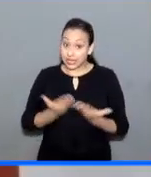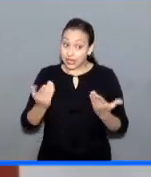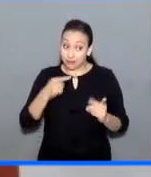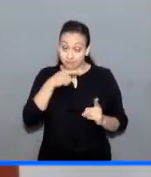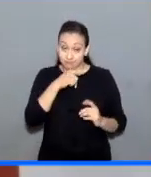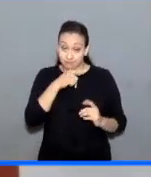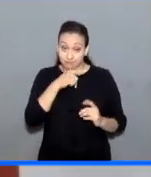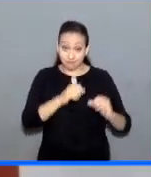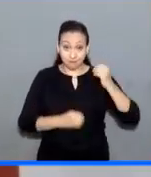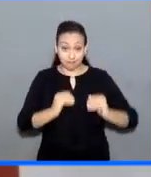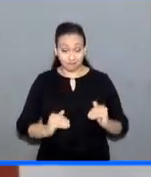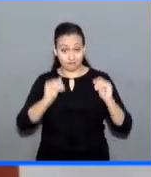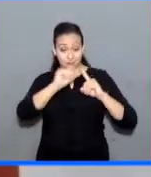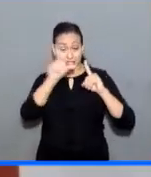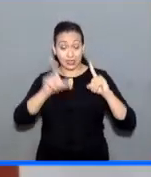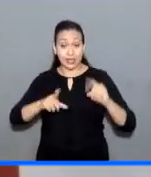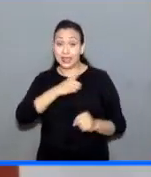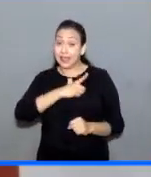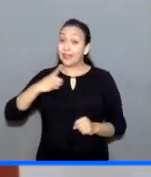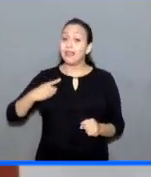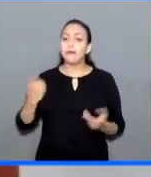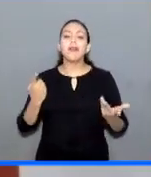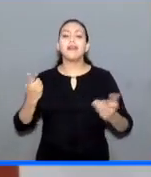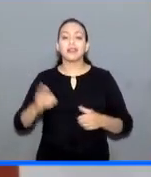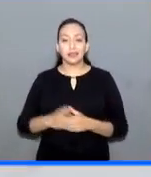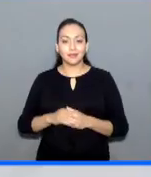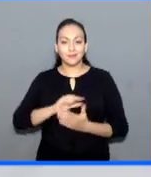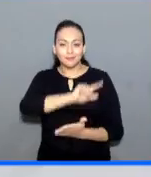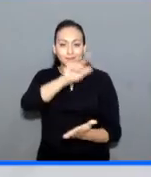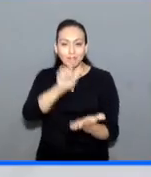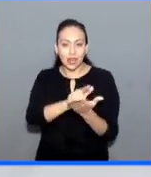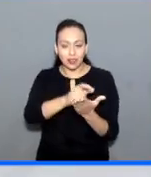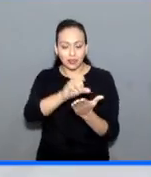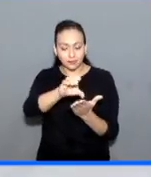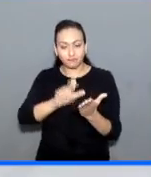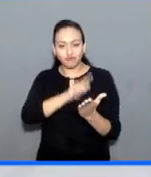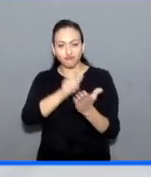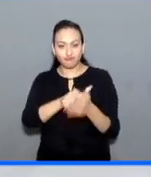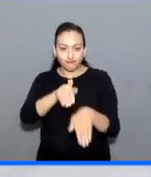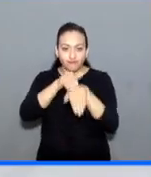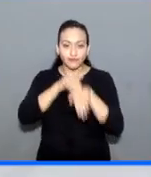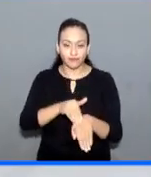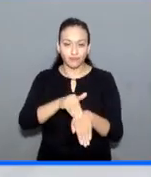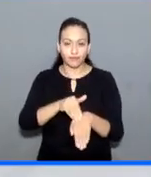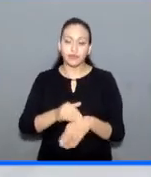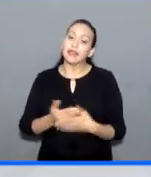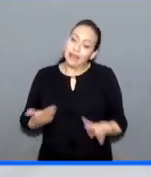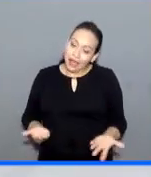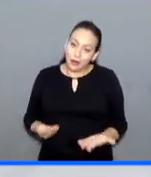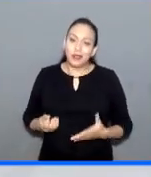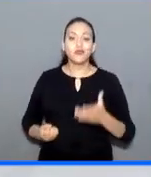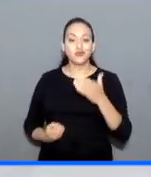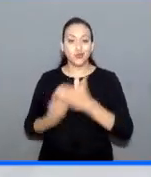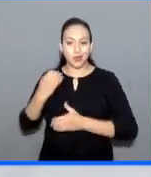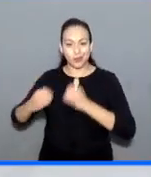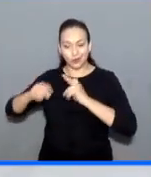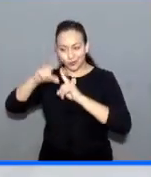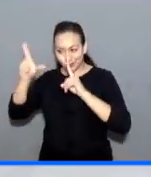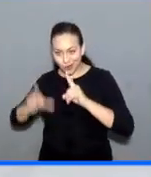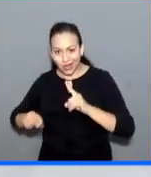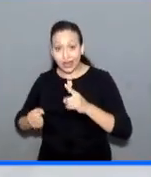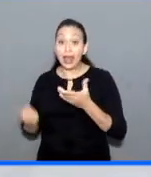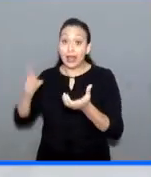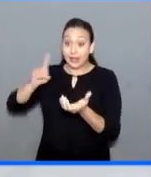las leyes. Eso es lo que debe ocurrir. Por supuesto que la nueva Corte, los jueces, los